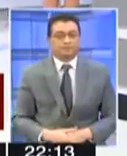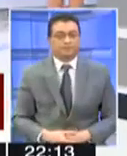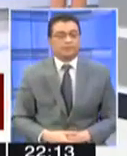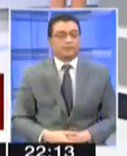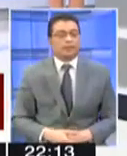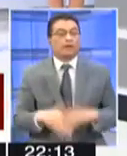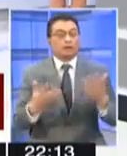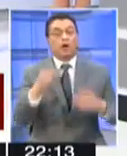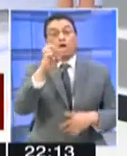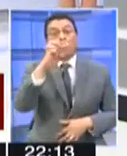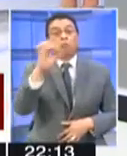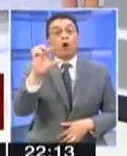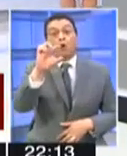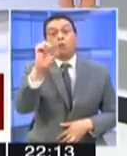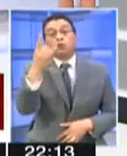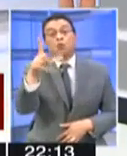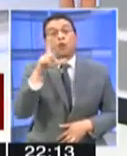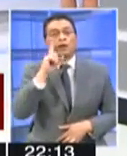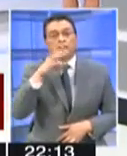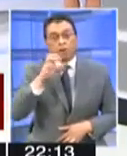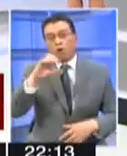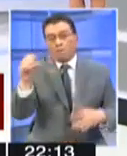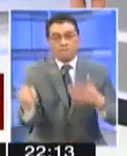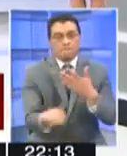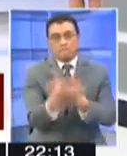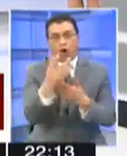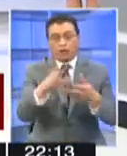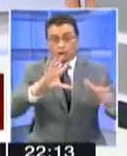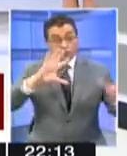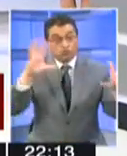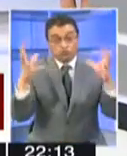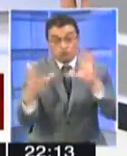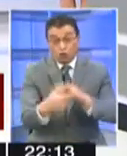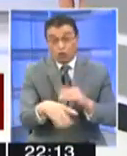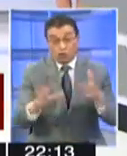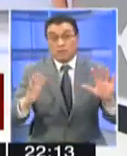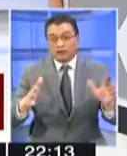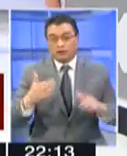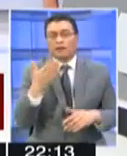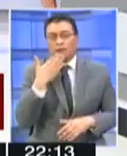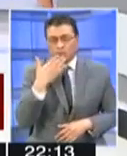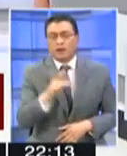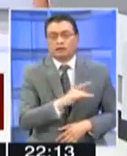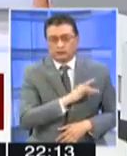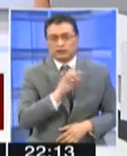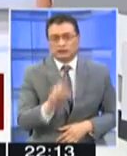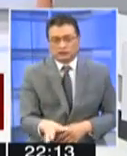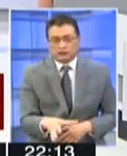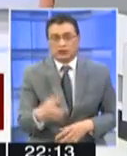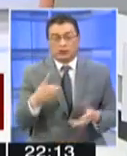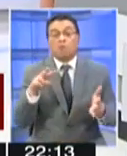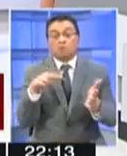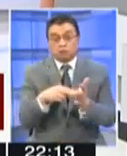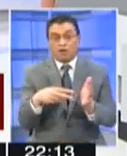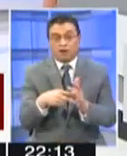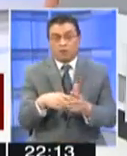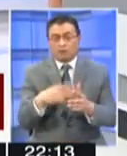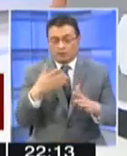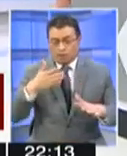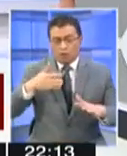Bueno, el populismo está de moda en el mundo y parece que también en Chile. A problemas